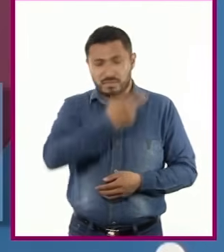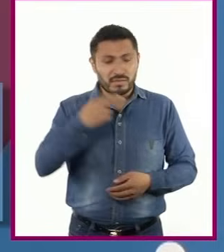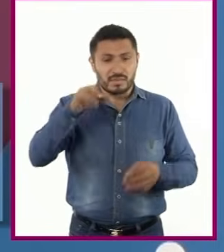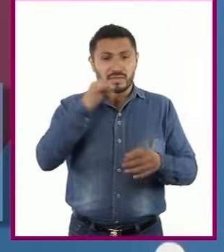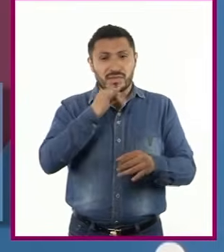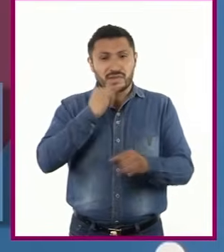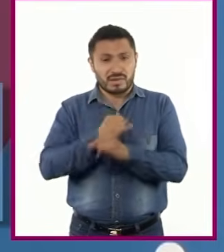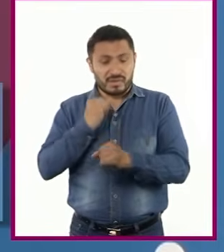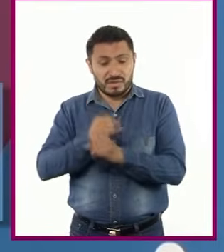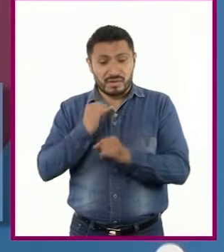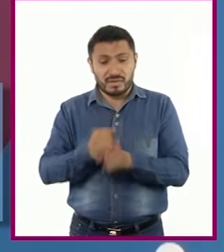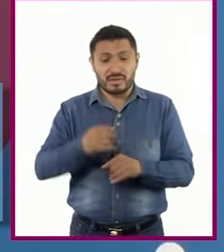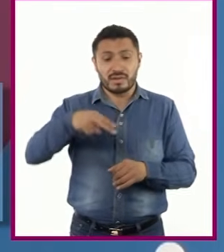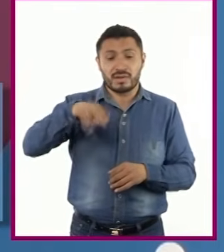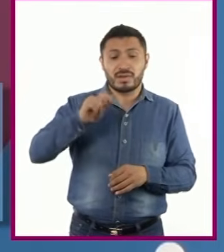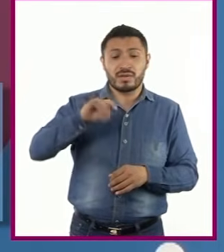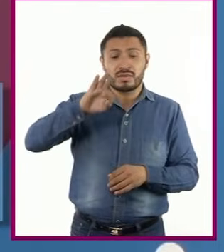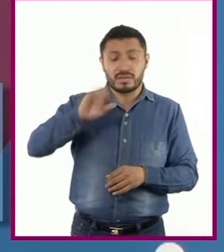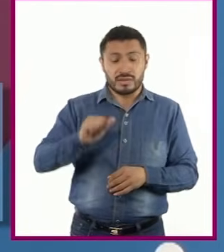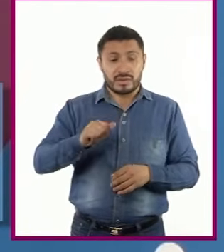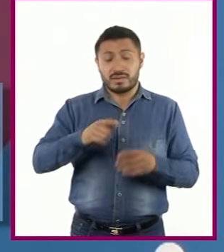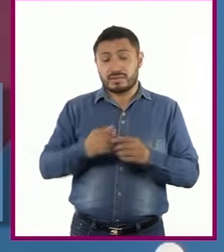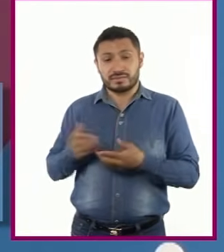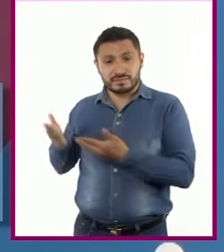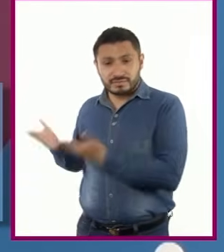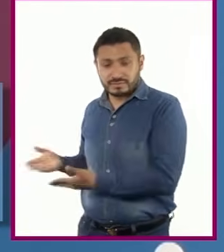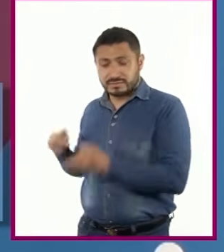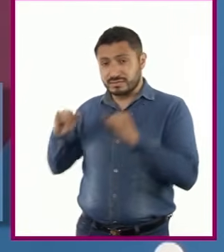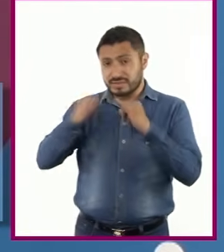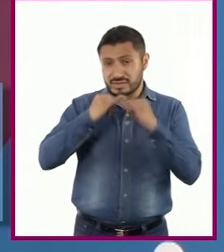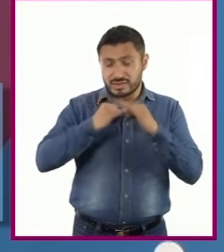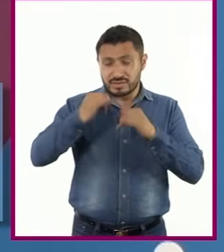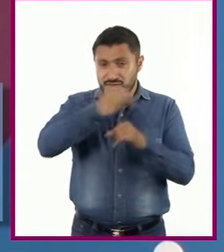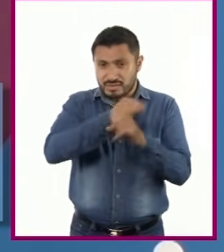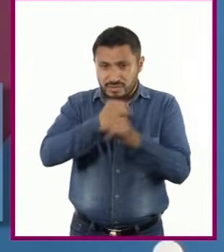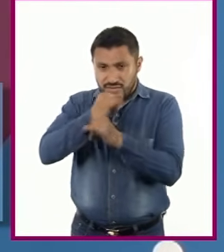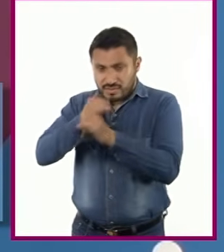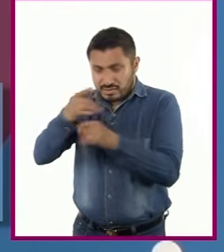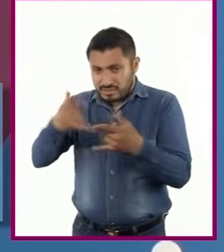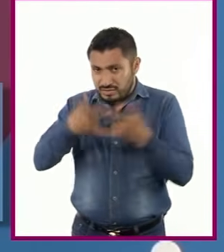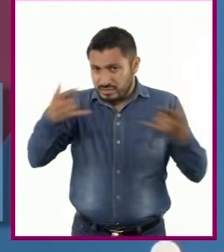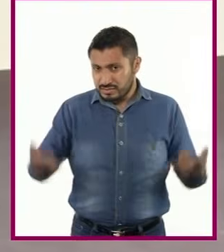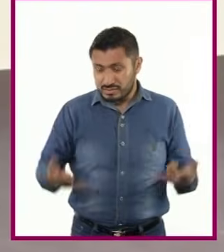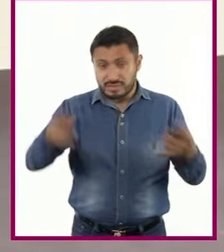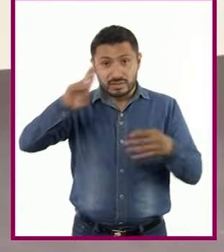web Noticonquista del Instituto de Investigaciones Históricas de la UNAM.